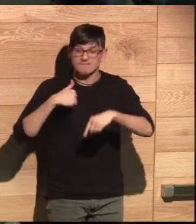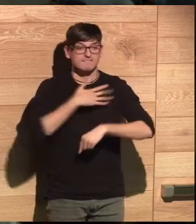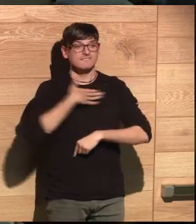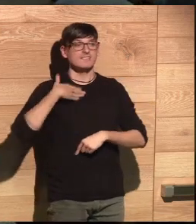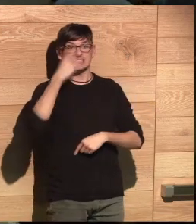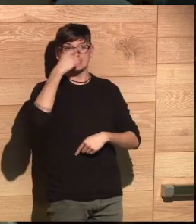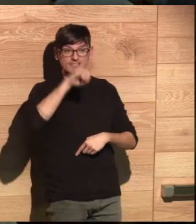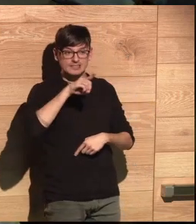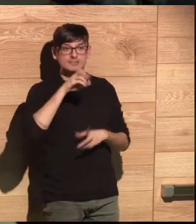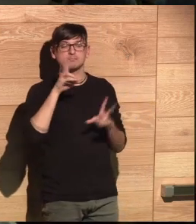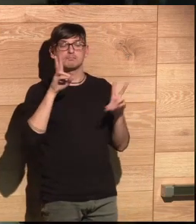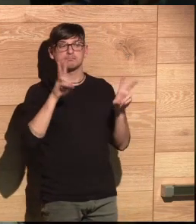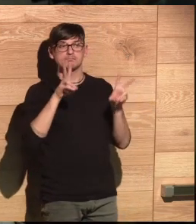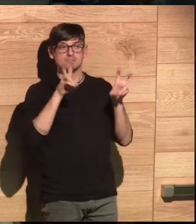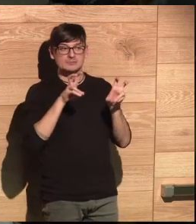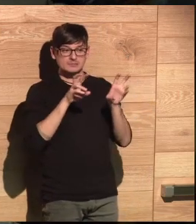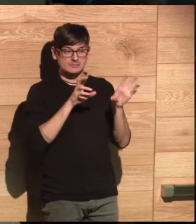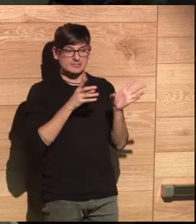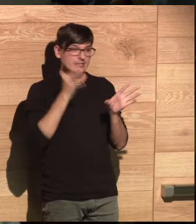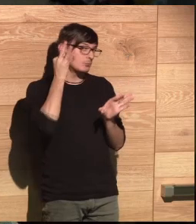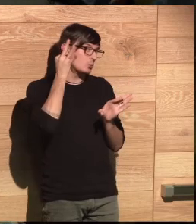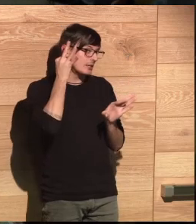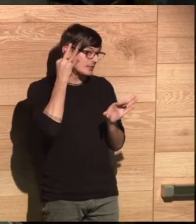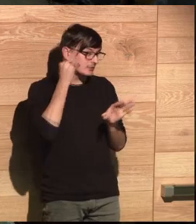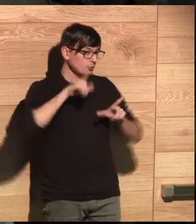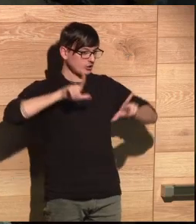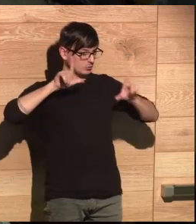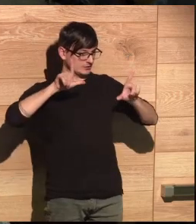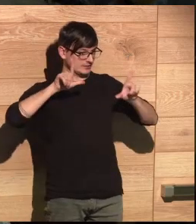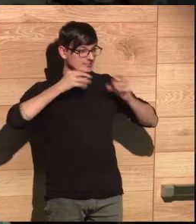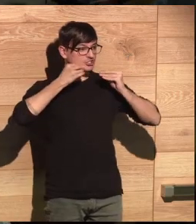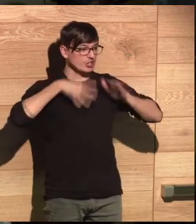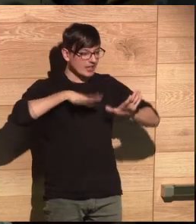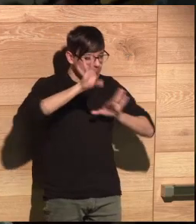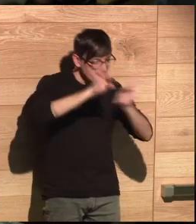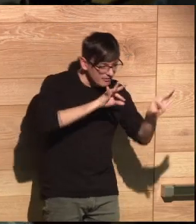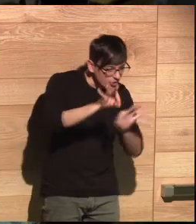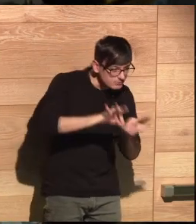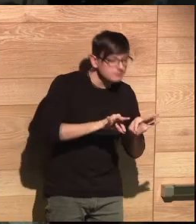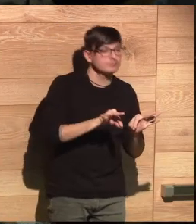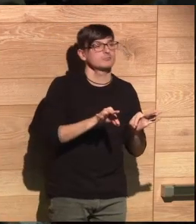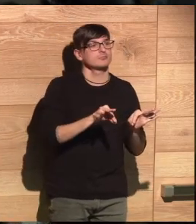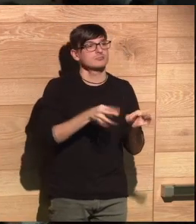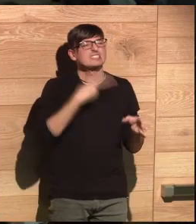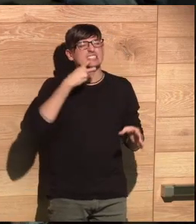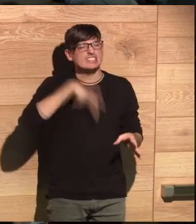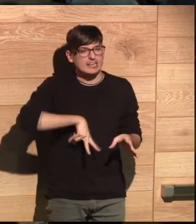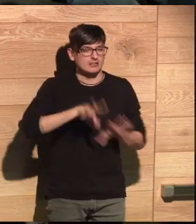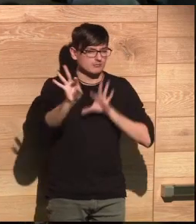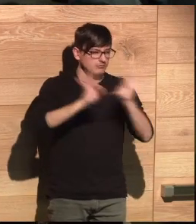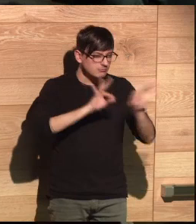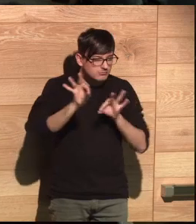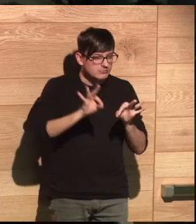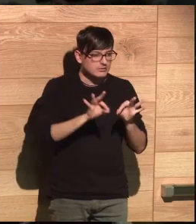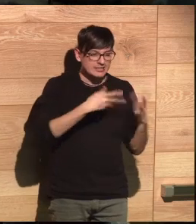saber si la elección de las mujeres protagonistas de la historia, que quién tomó la decisión,